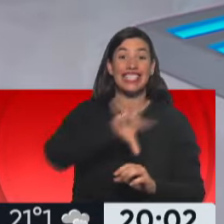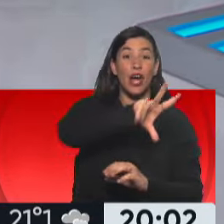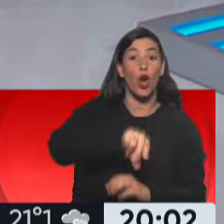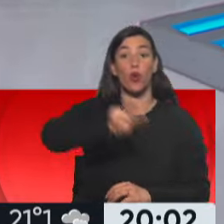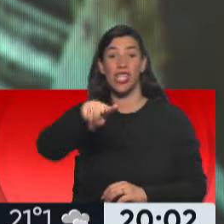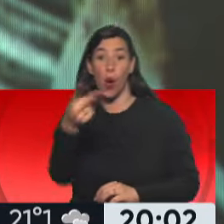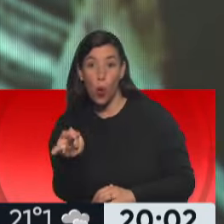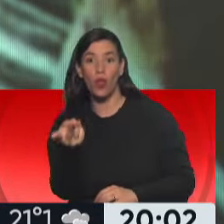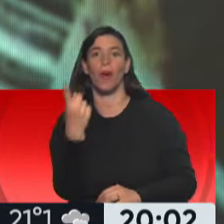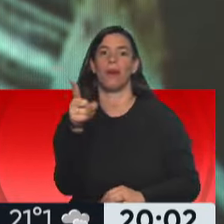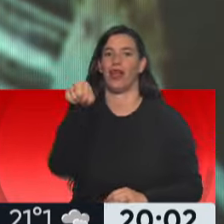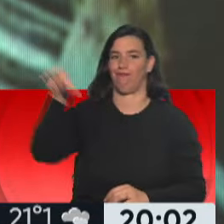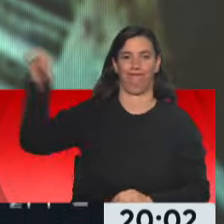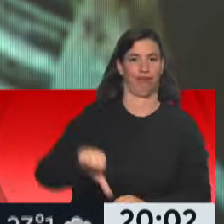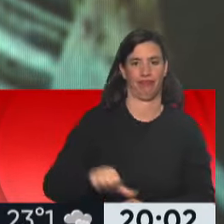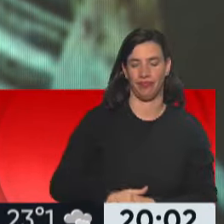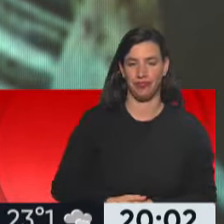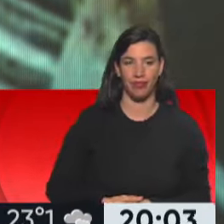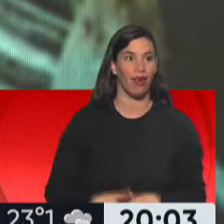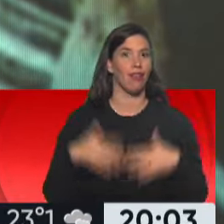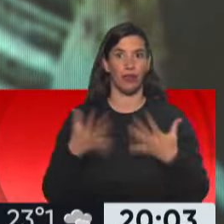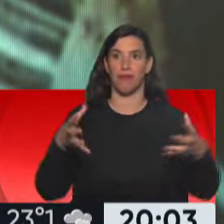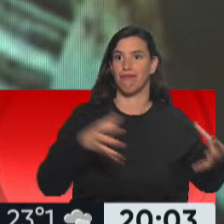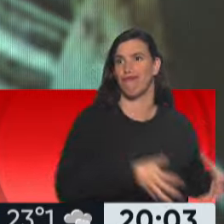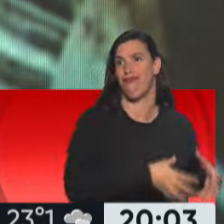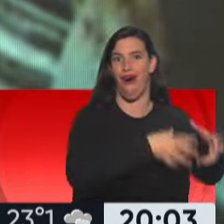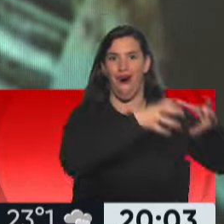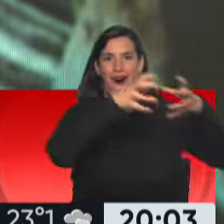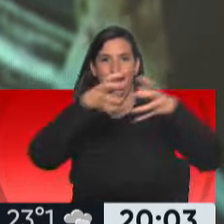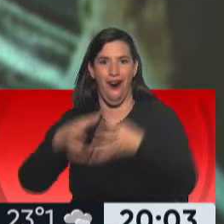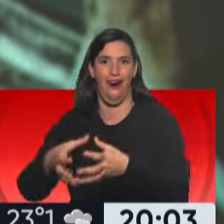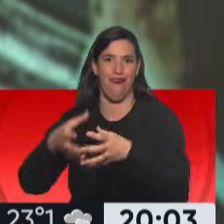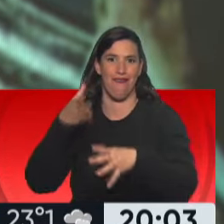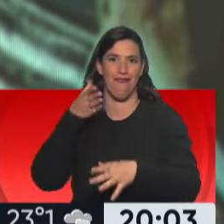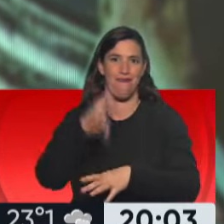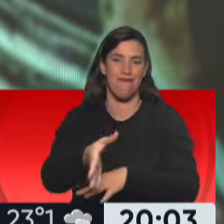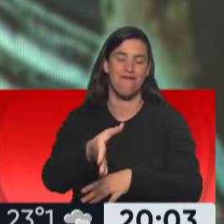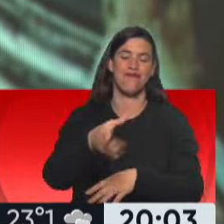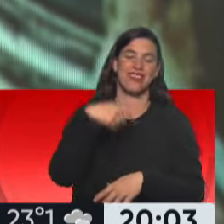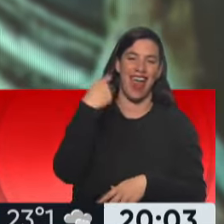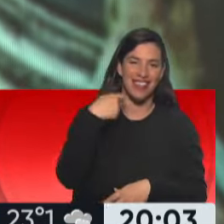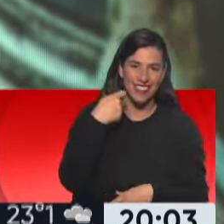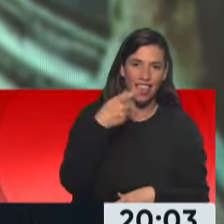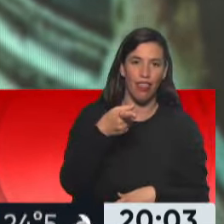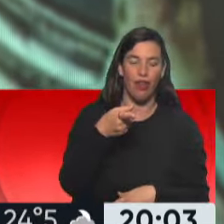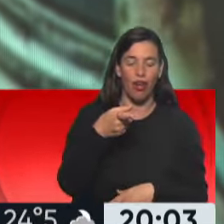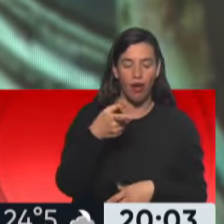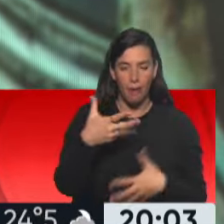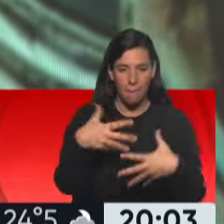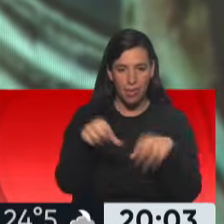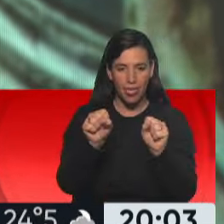frustró. Uh-huh. Hacia allá fuimos, hacia San Isidro, y descubrimos una obra